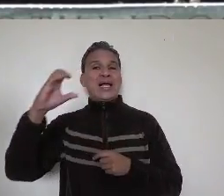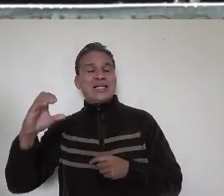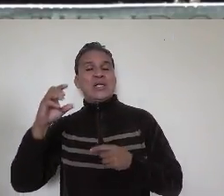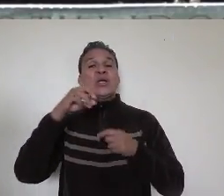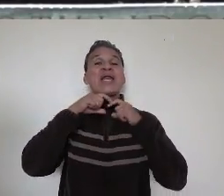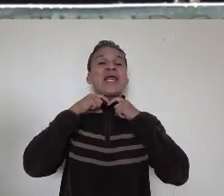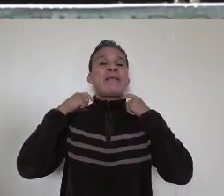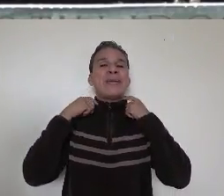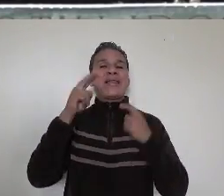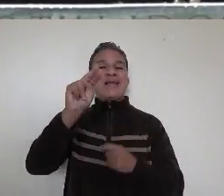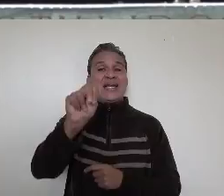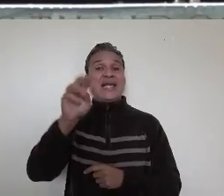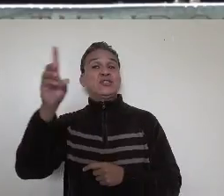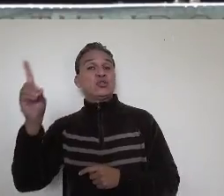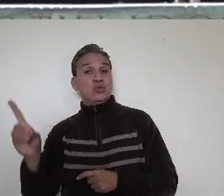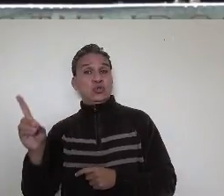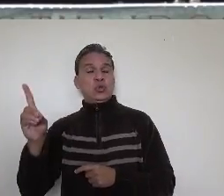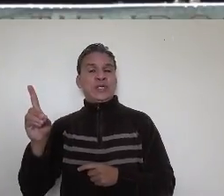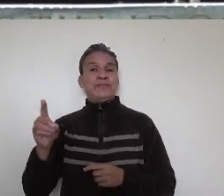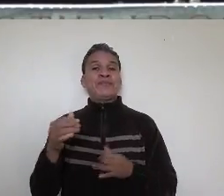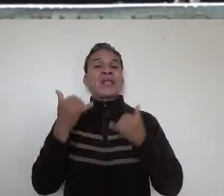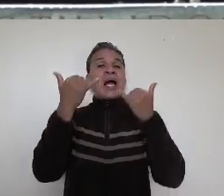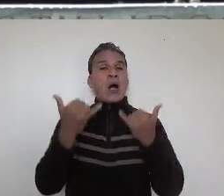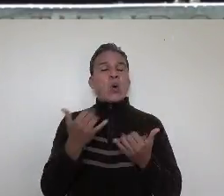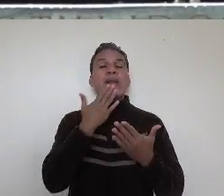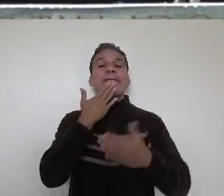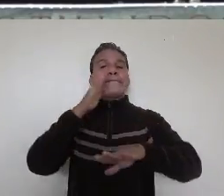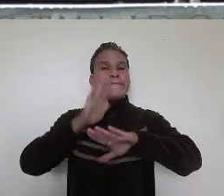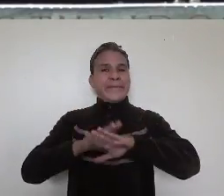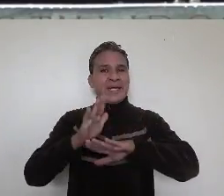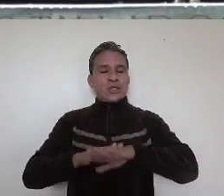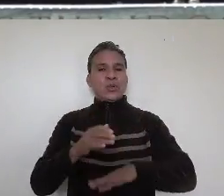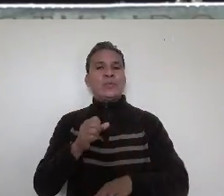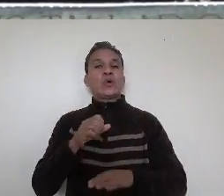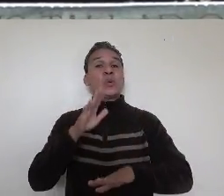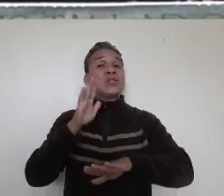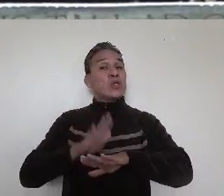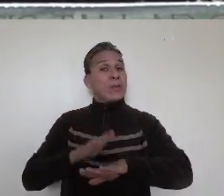Duque. Pedimos ahora a Dios perdón por nuestros pecados.